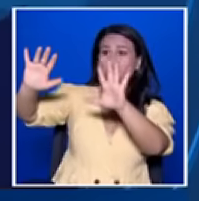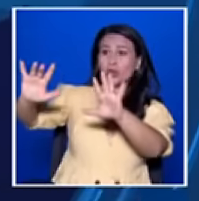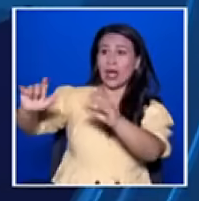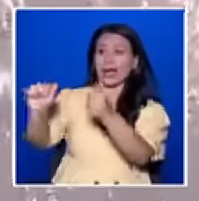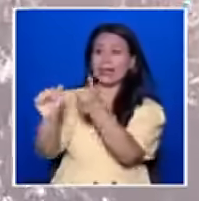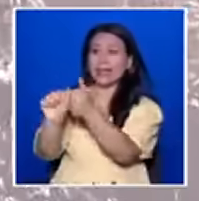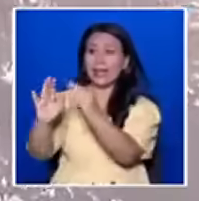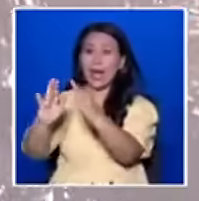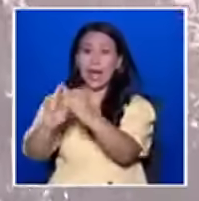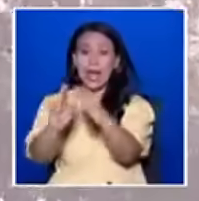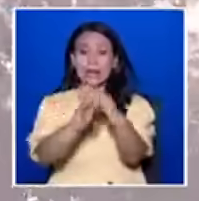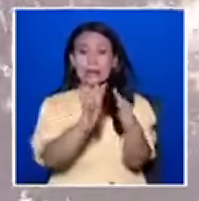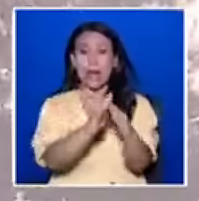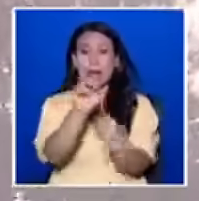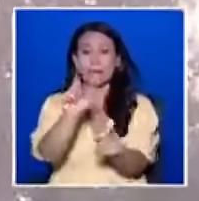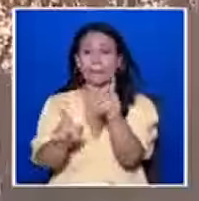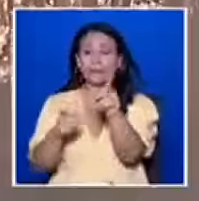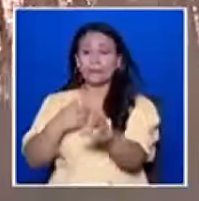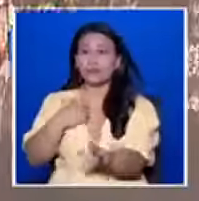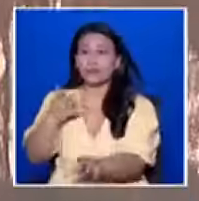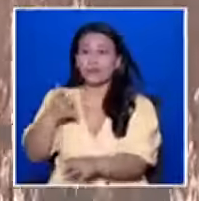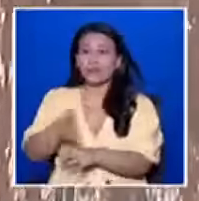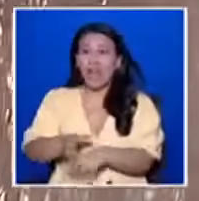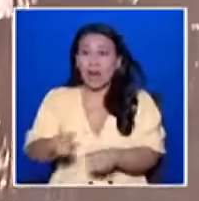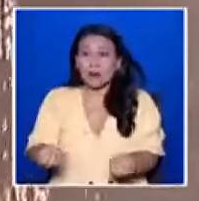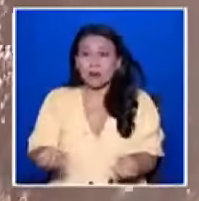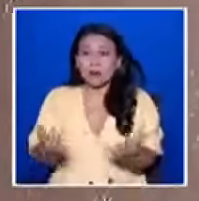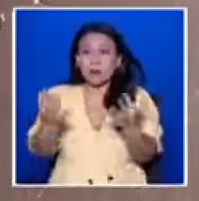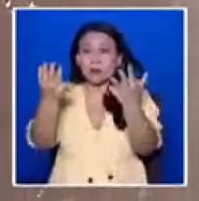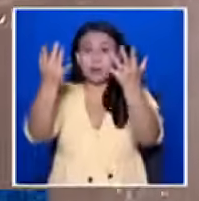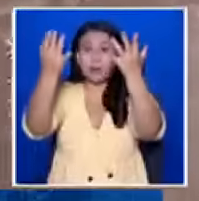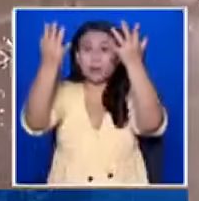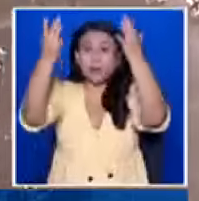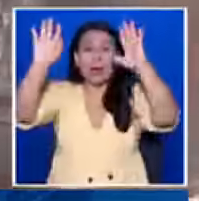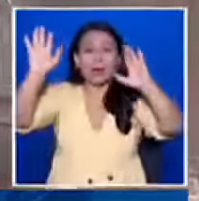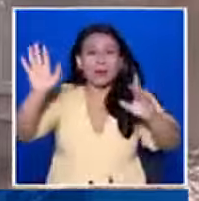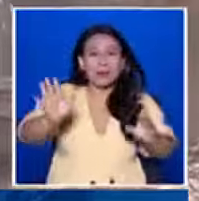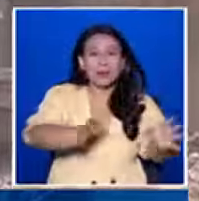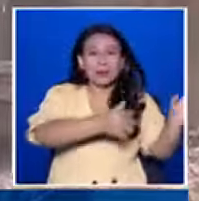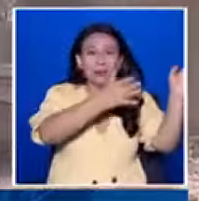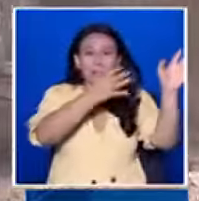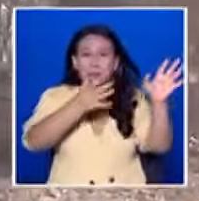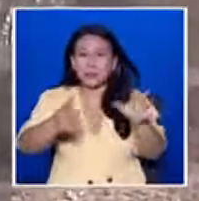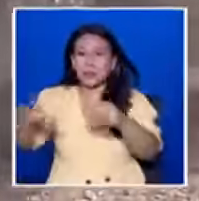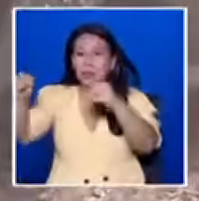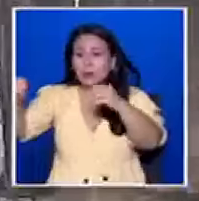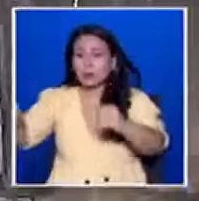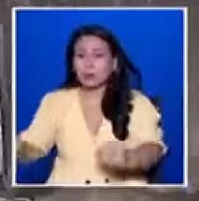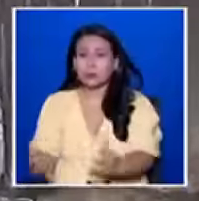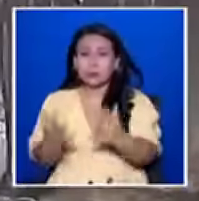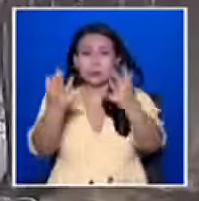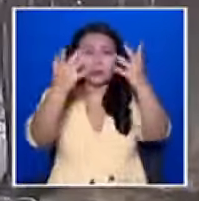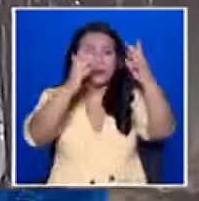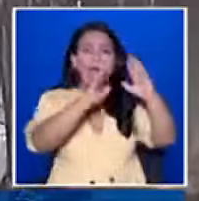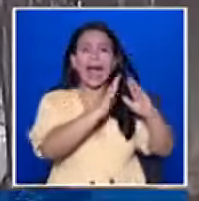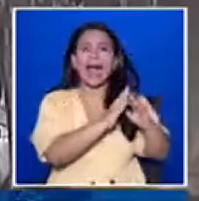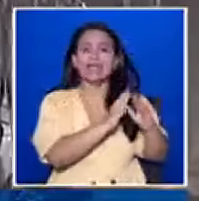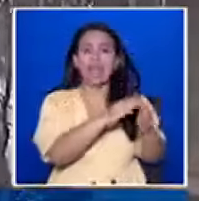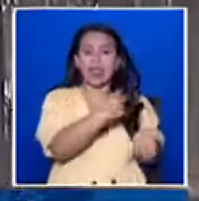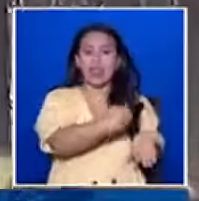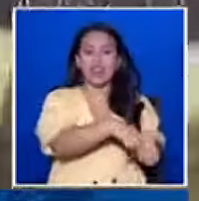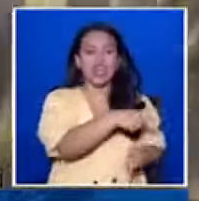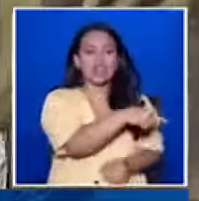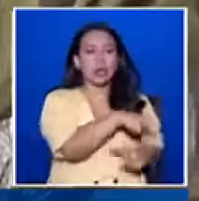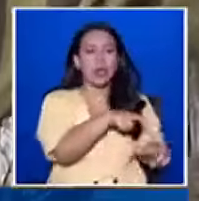viviendas. Y en Ollambarillo, el fuego, avivado por el viento, quemó varios terrenos. Una casa está ya